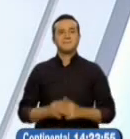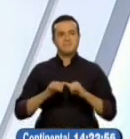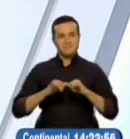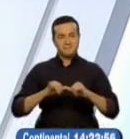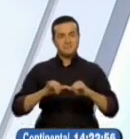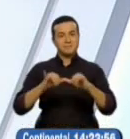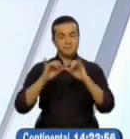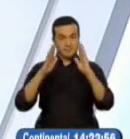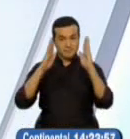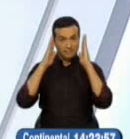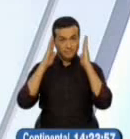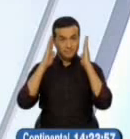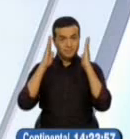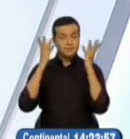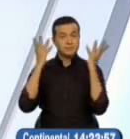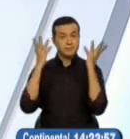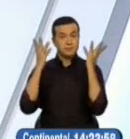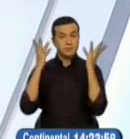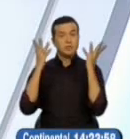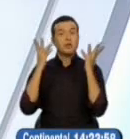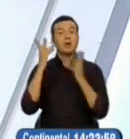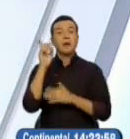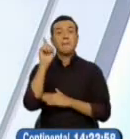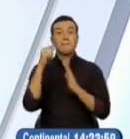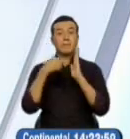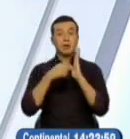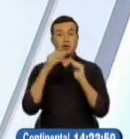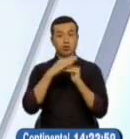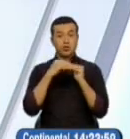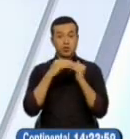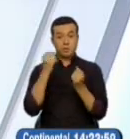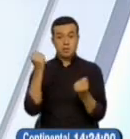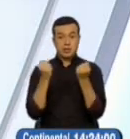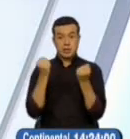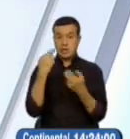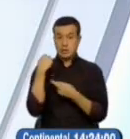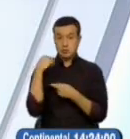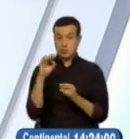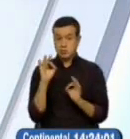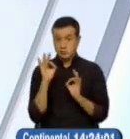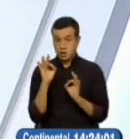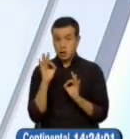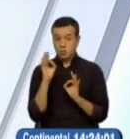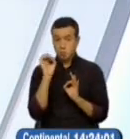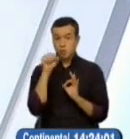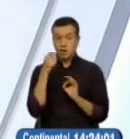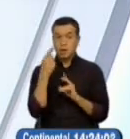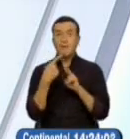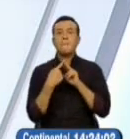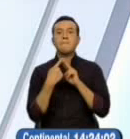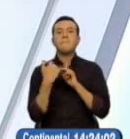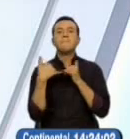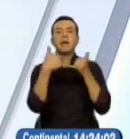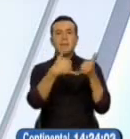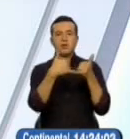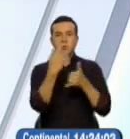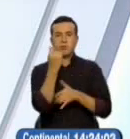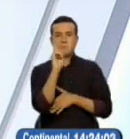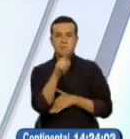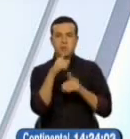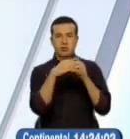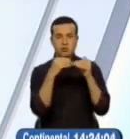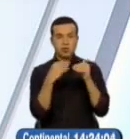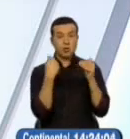Continuamos y mucha atención, porque un incentivo de $1,000 por conducir con responsabilidad y respetar los límites de velocidad es